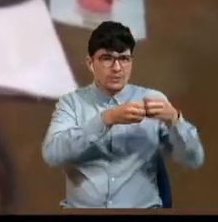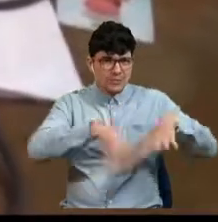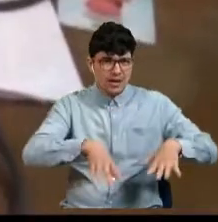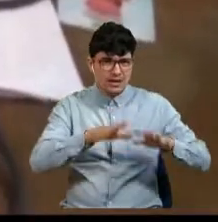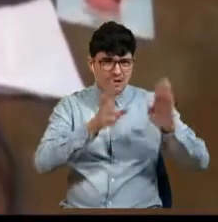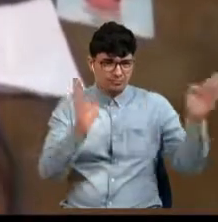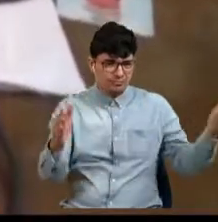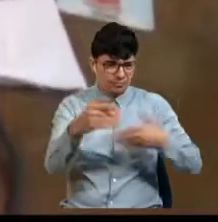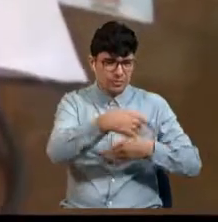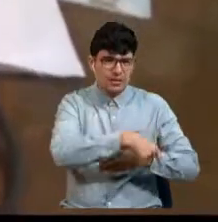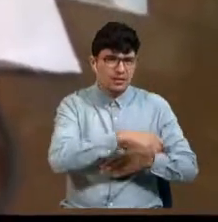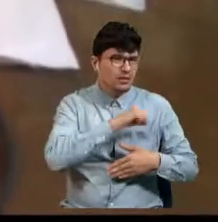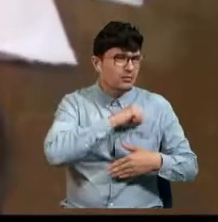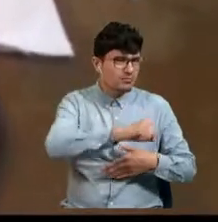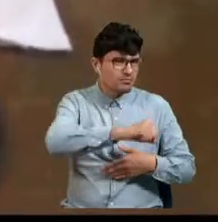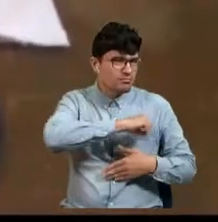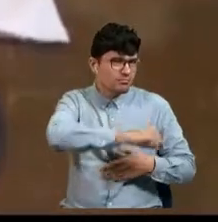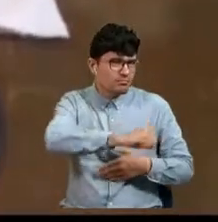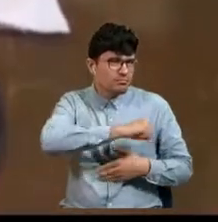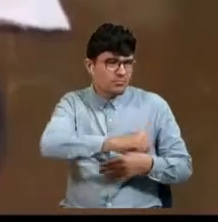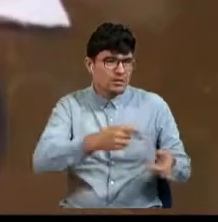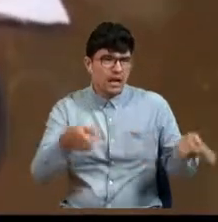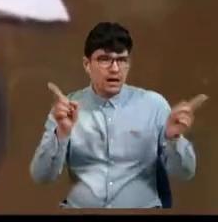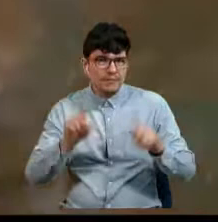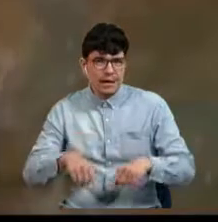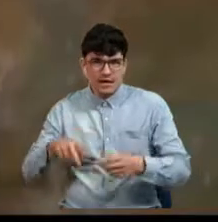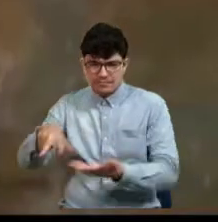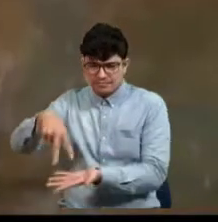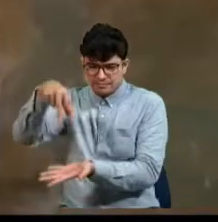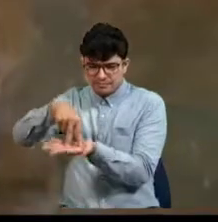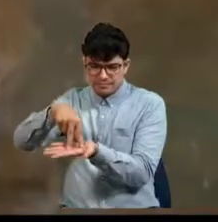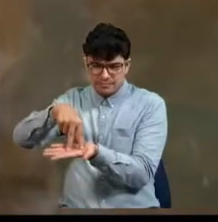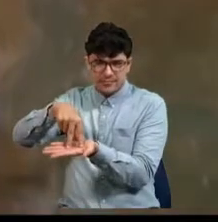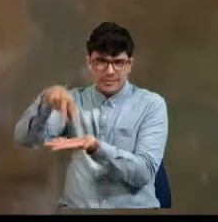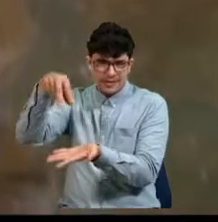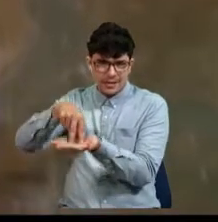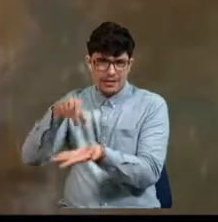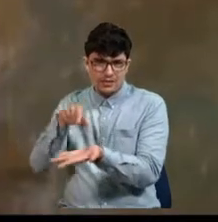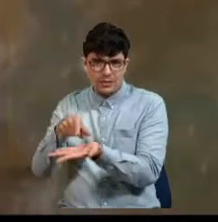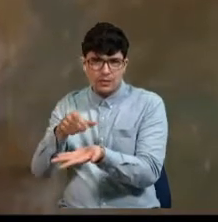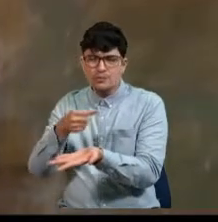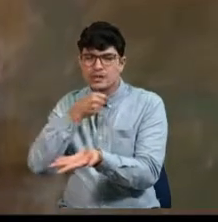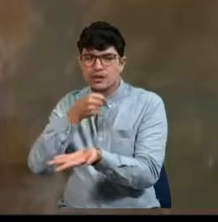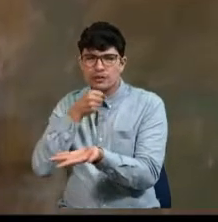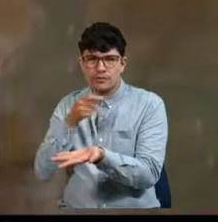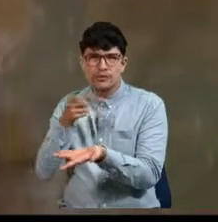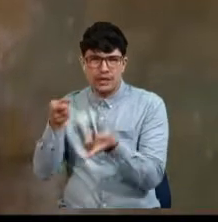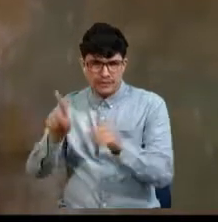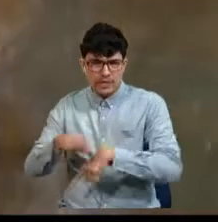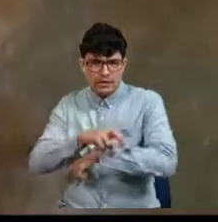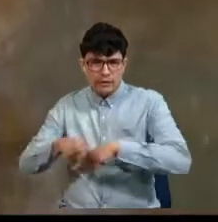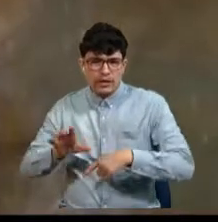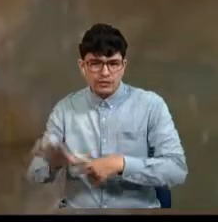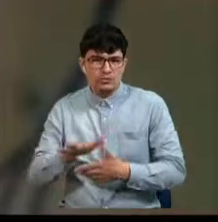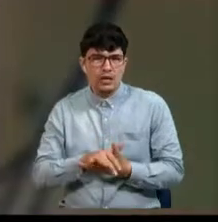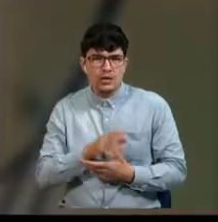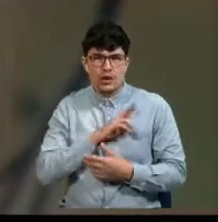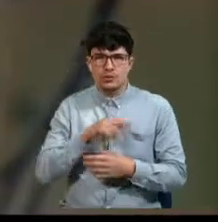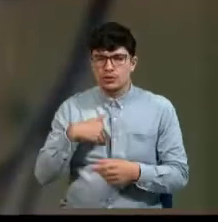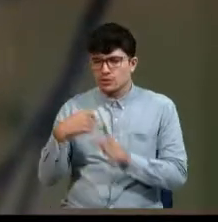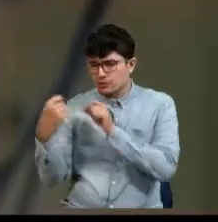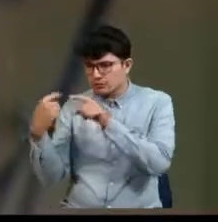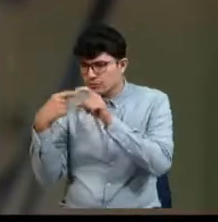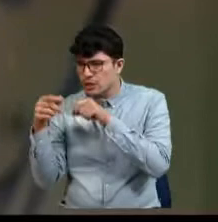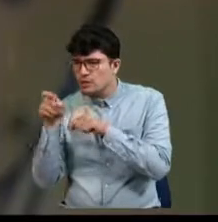de la iglesia también un trípode una base para el micrófono nos entrevistamos con el